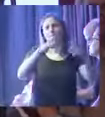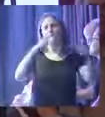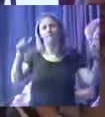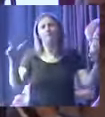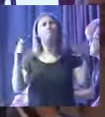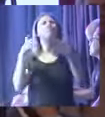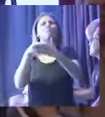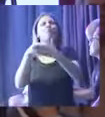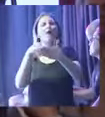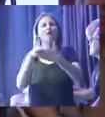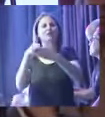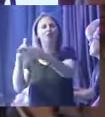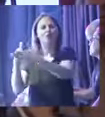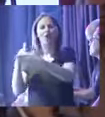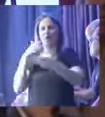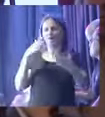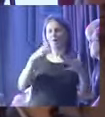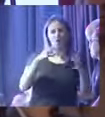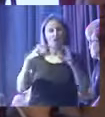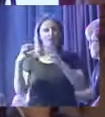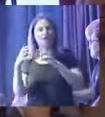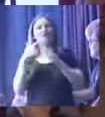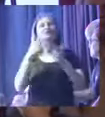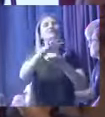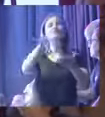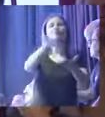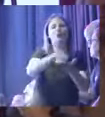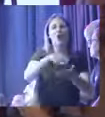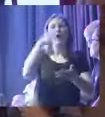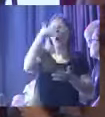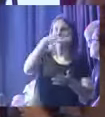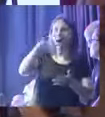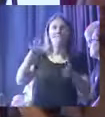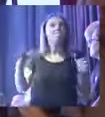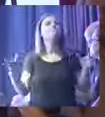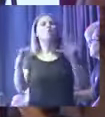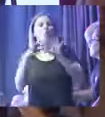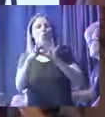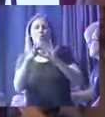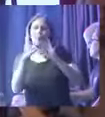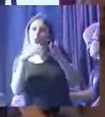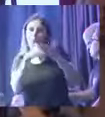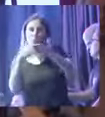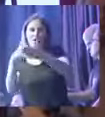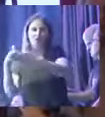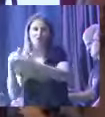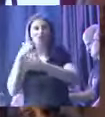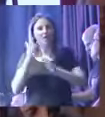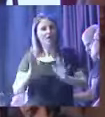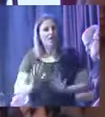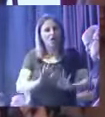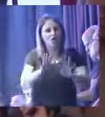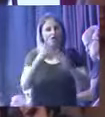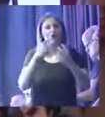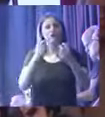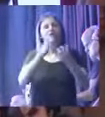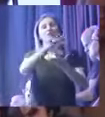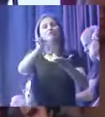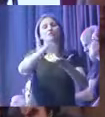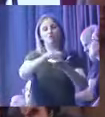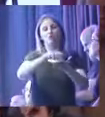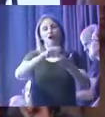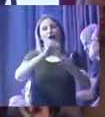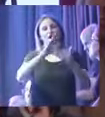la pelea con la ciudad, entre la campaña que se junta con el puerto para construirnos, la expansión hacia el